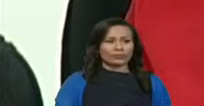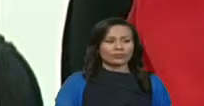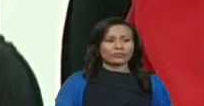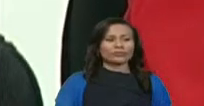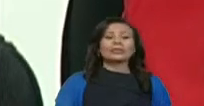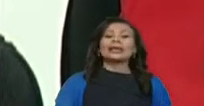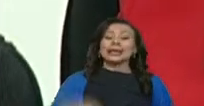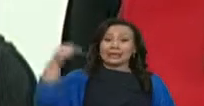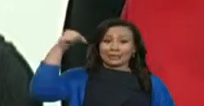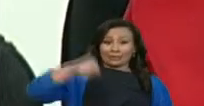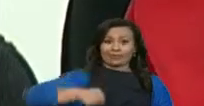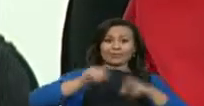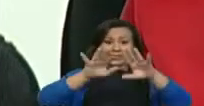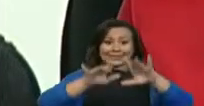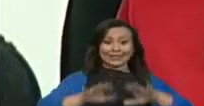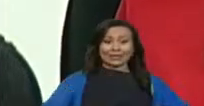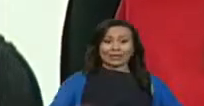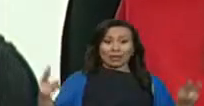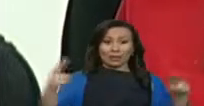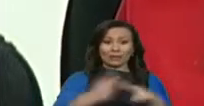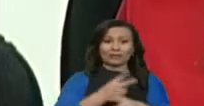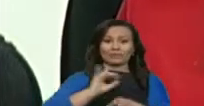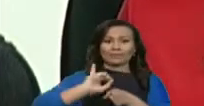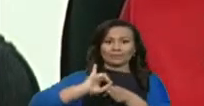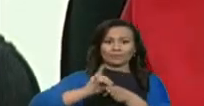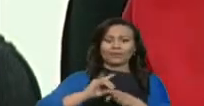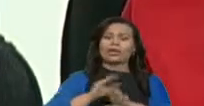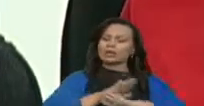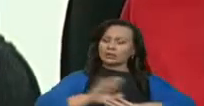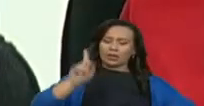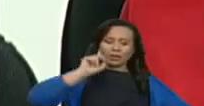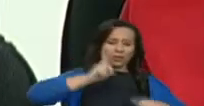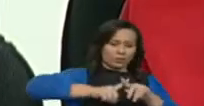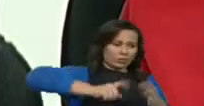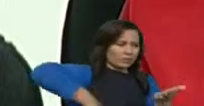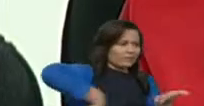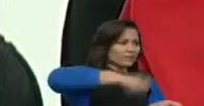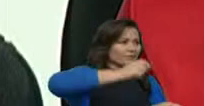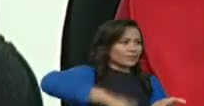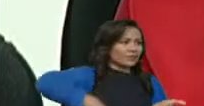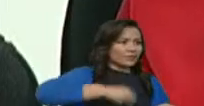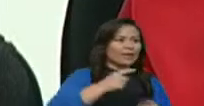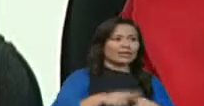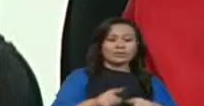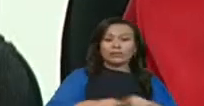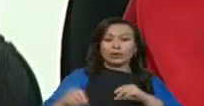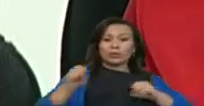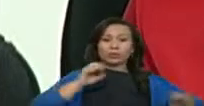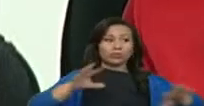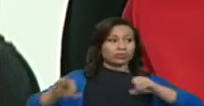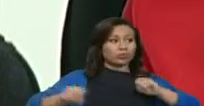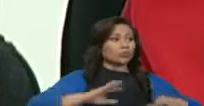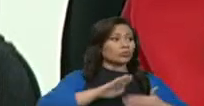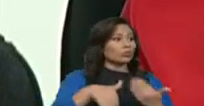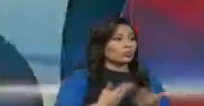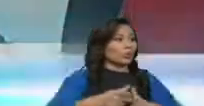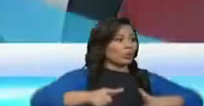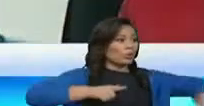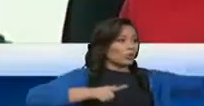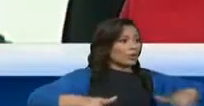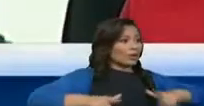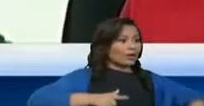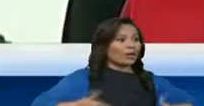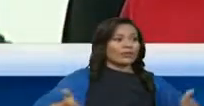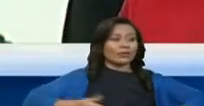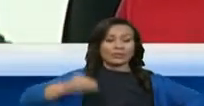La Secretaría de Gestión de Riesgos ha decidido firmar una resolución de alerta amarilla para toda la zona que ha determinado